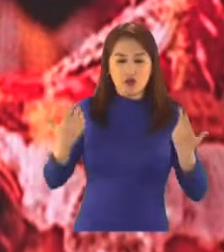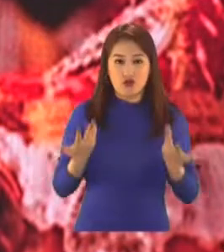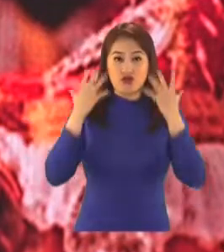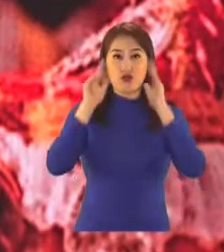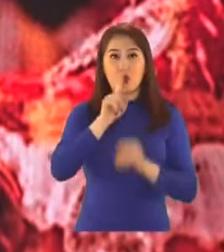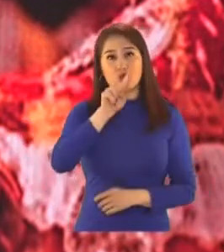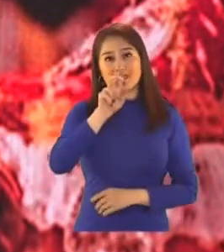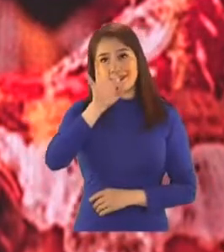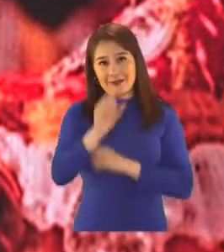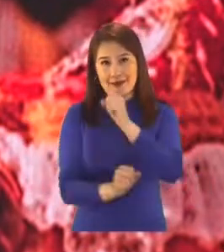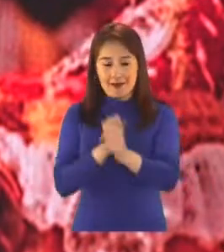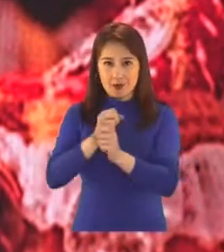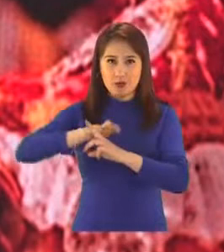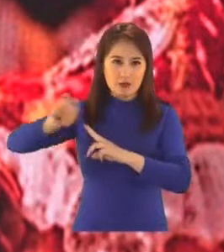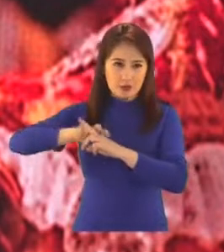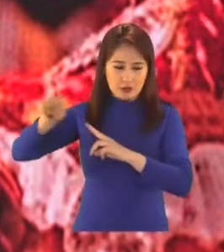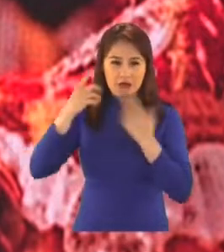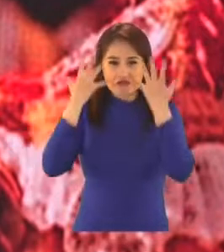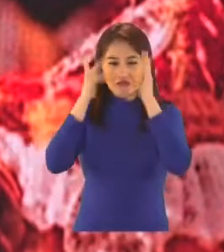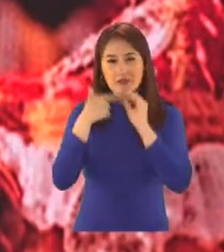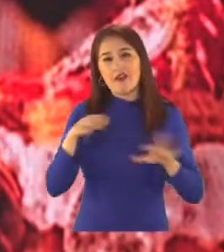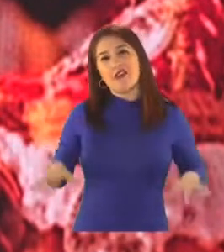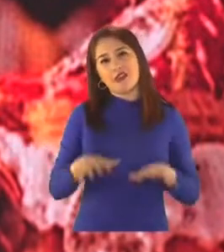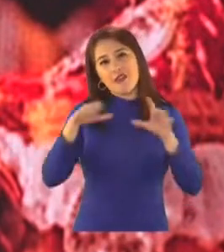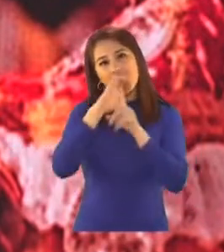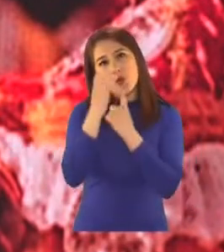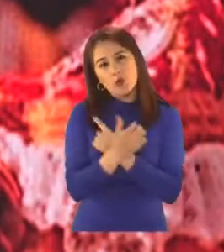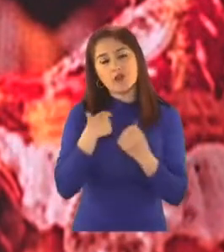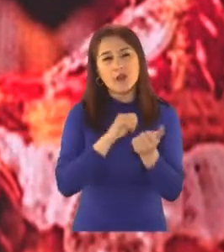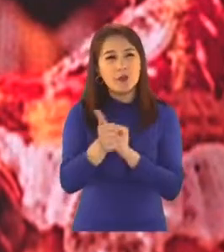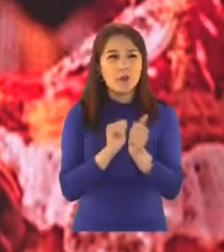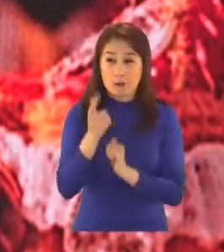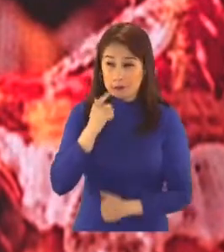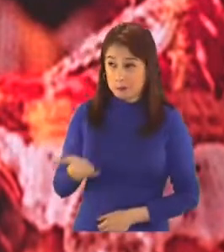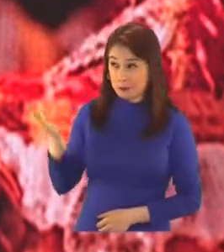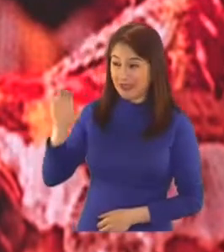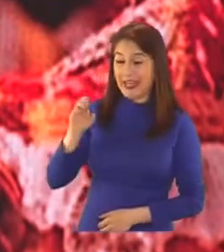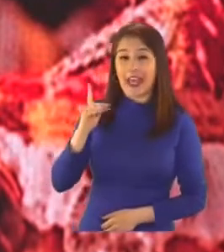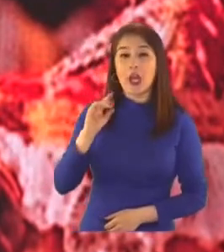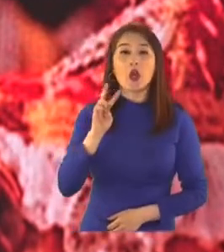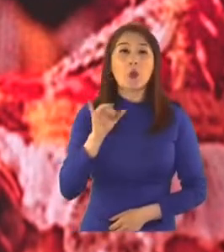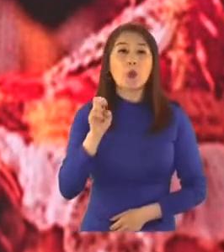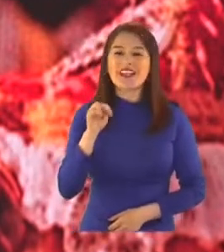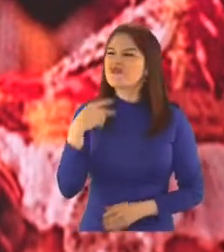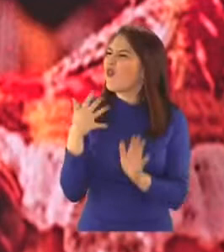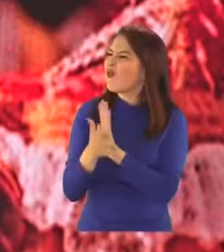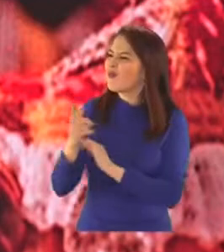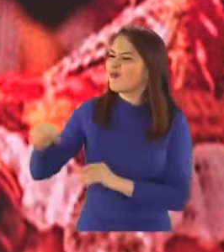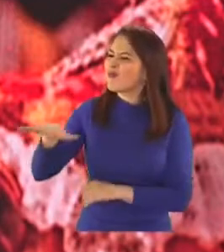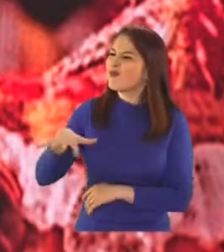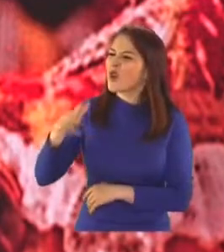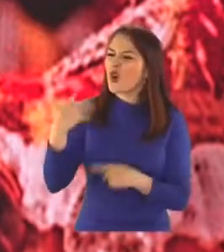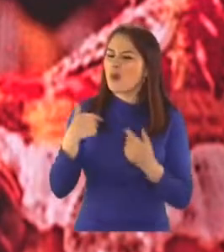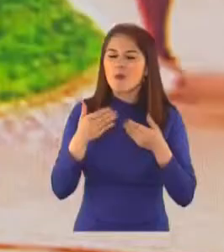años con actividades culturales y deportivas. Nuestro compañero Edwin Osorio nos tiene los detalles. Edwin, ¿cómo se vive esta fiesta en la ciudad